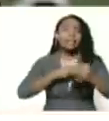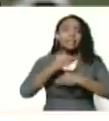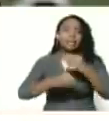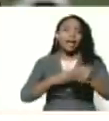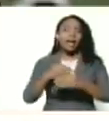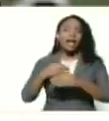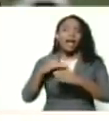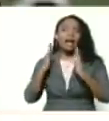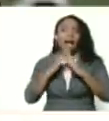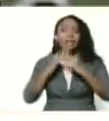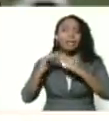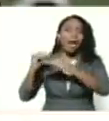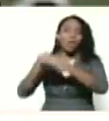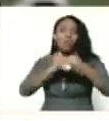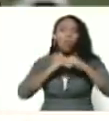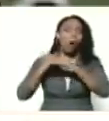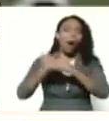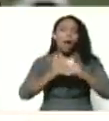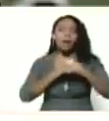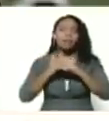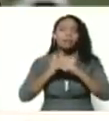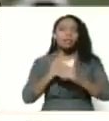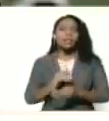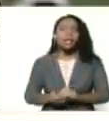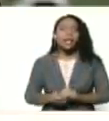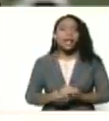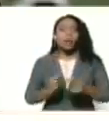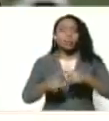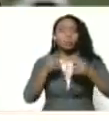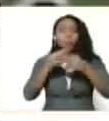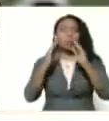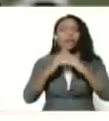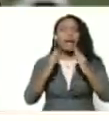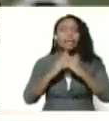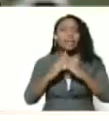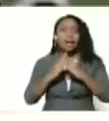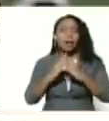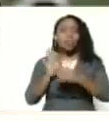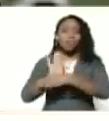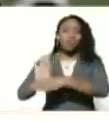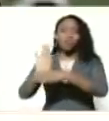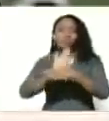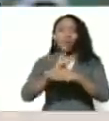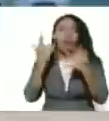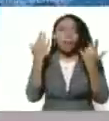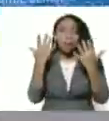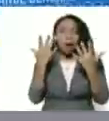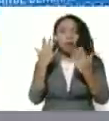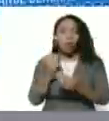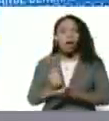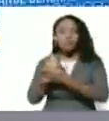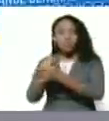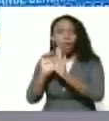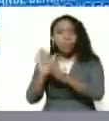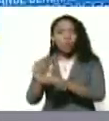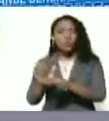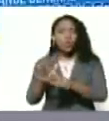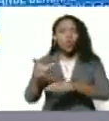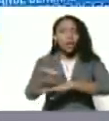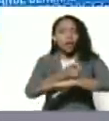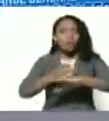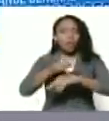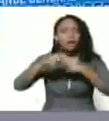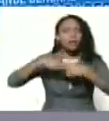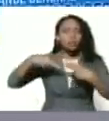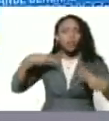la igualdad, construir hogares protegidos por la mano benéfica del Estado de la Revolución,